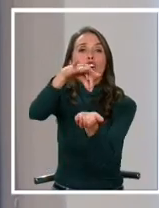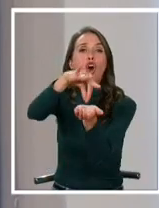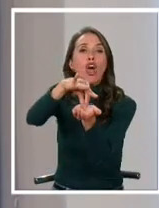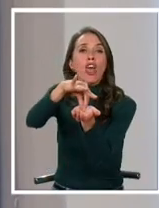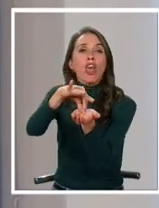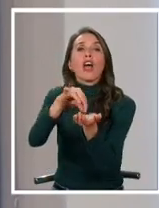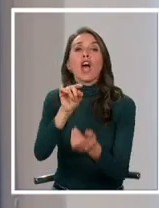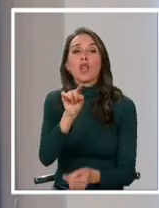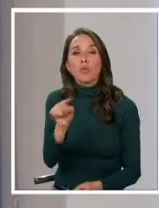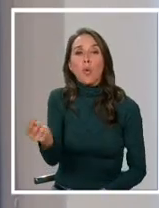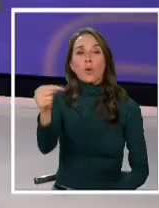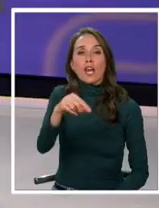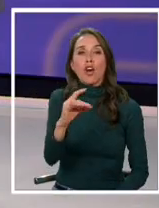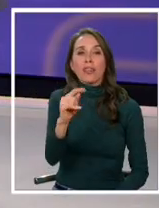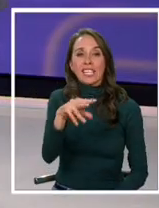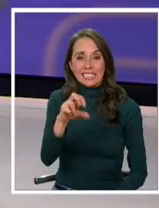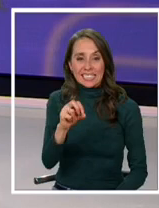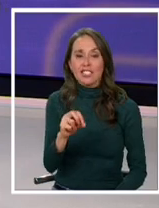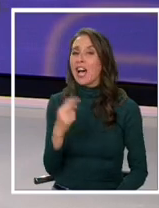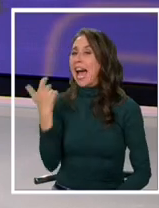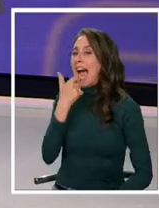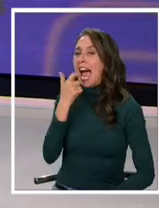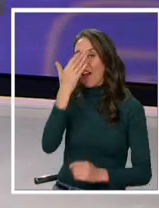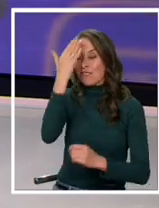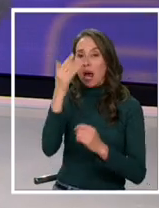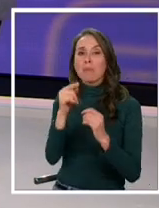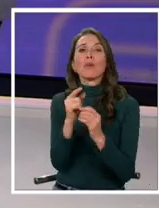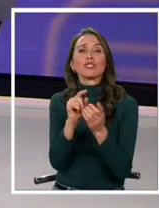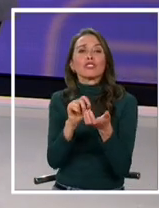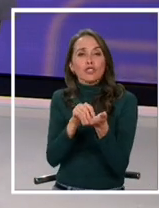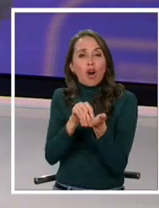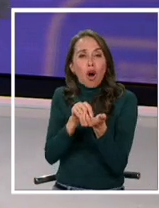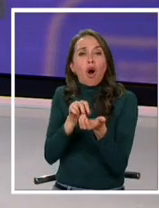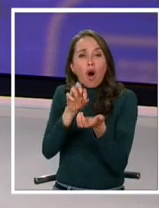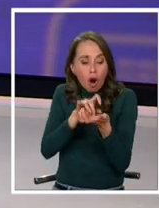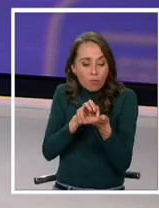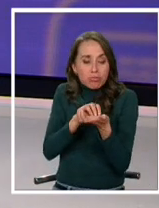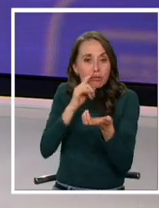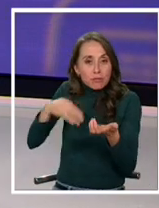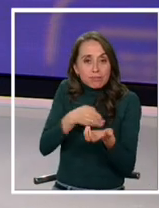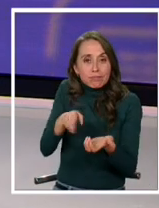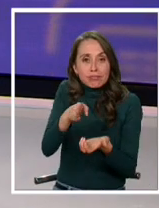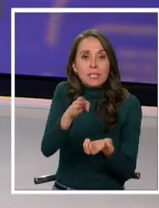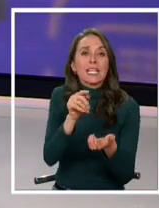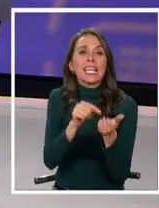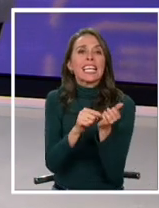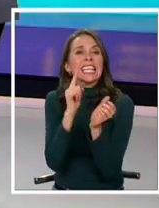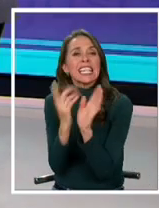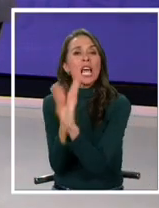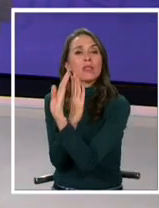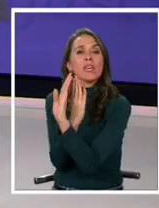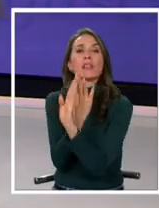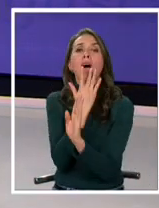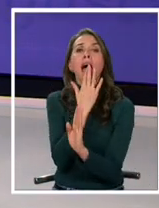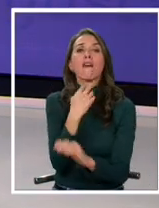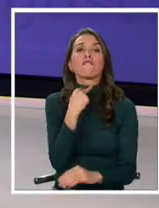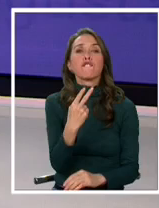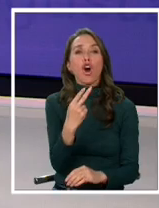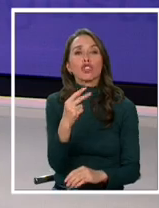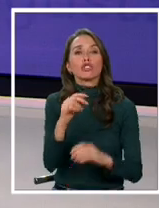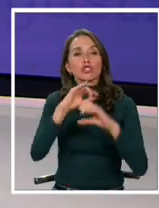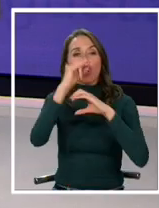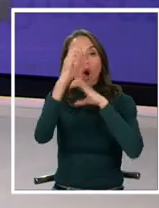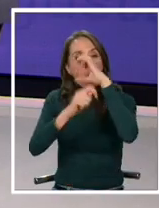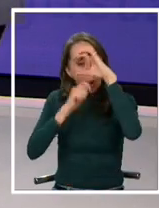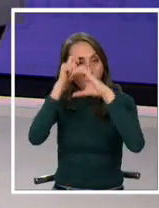esa frase reunimos no nosotros digamos el mundo pudo ver conocer a las personas que hablan la asistente de Google y la